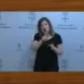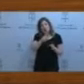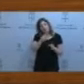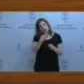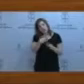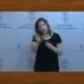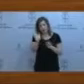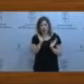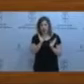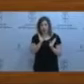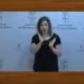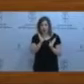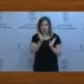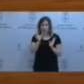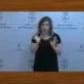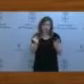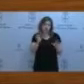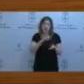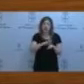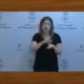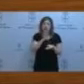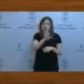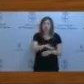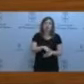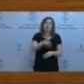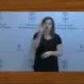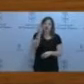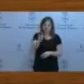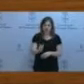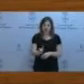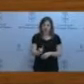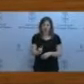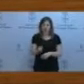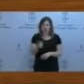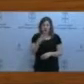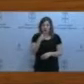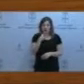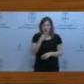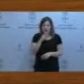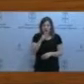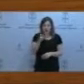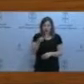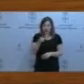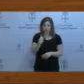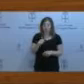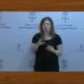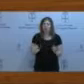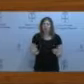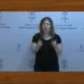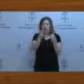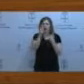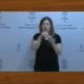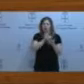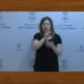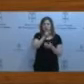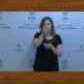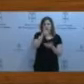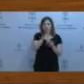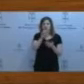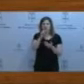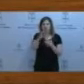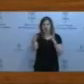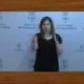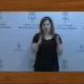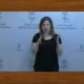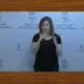momento para contratar, ¿no? Otra frase oída durante la huelga 2012-2013, enero